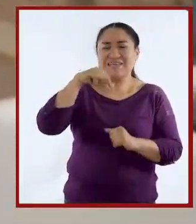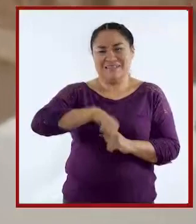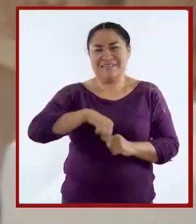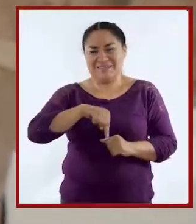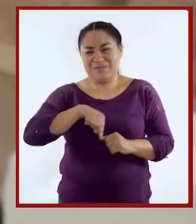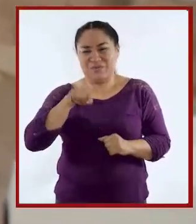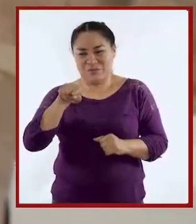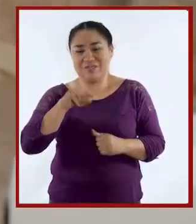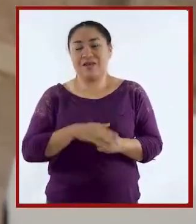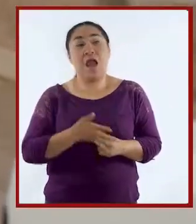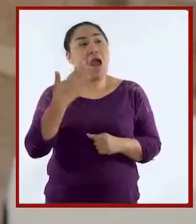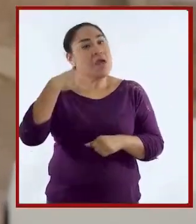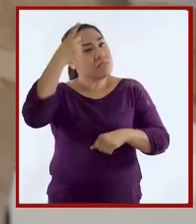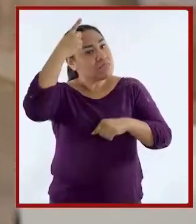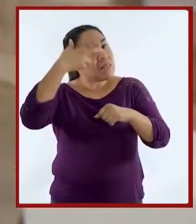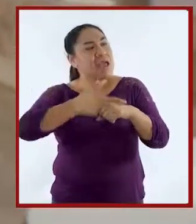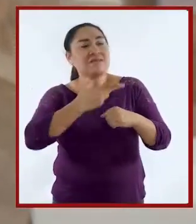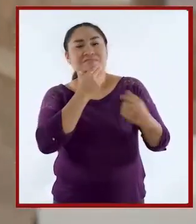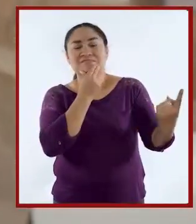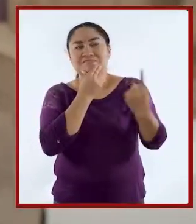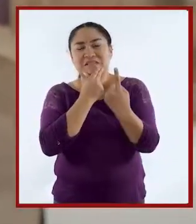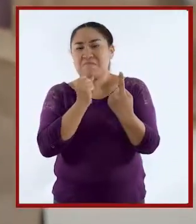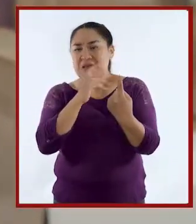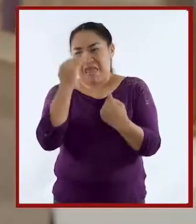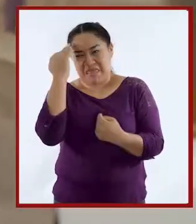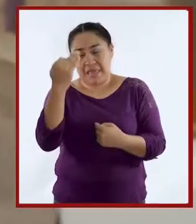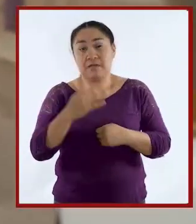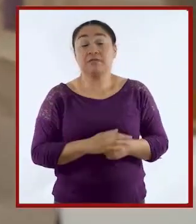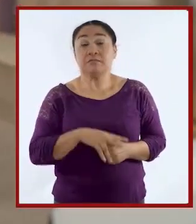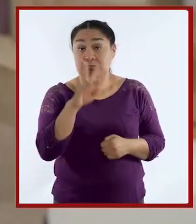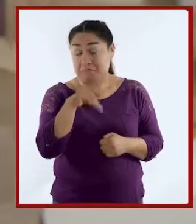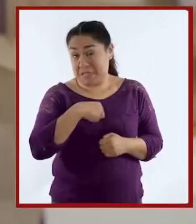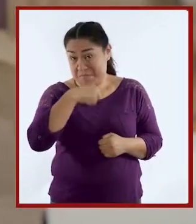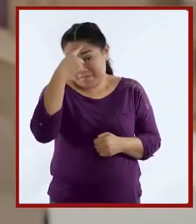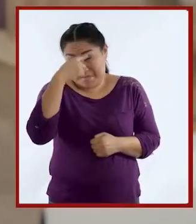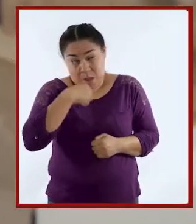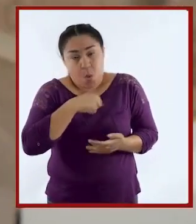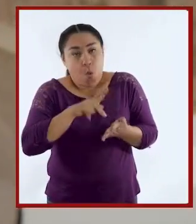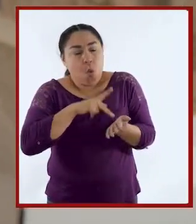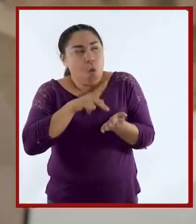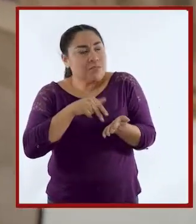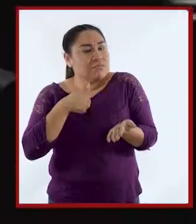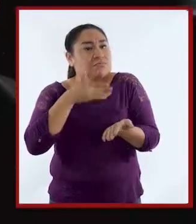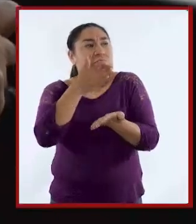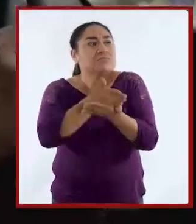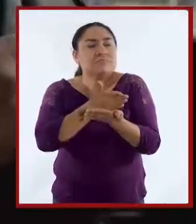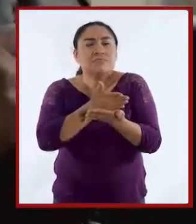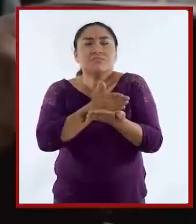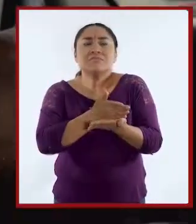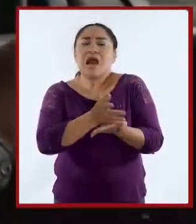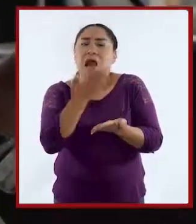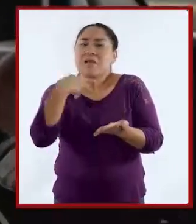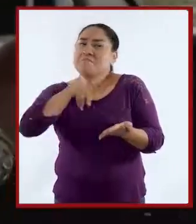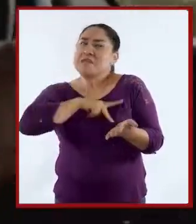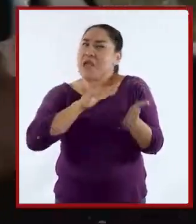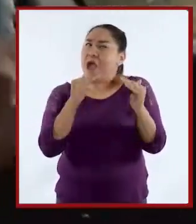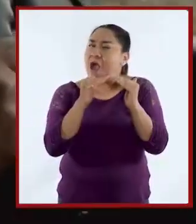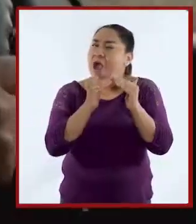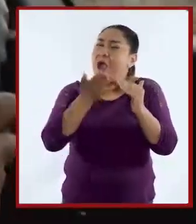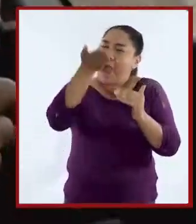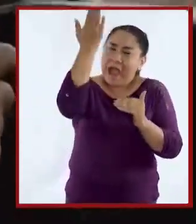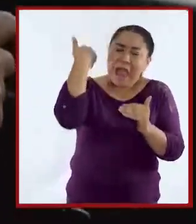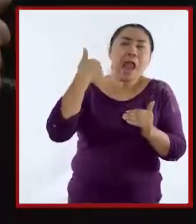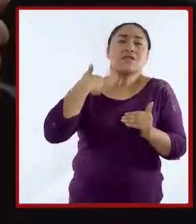profe Ochoa, así, de director aquí. Así es. Para mí, regresar a casa después de visitar